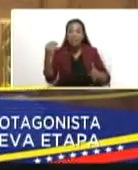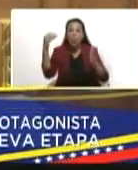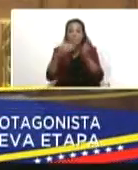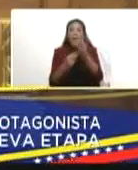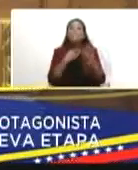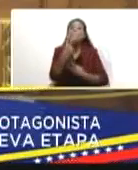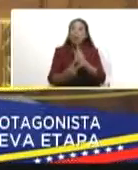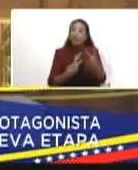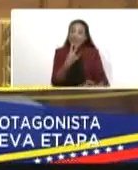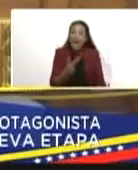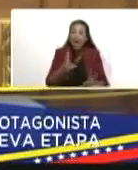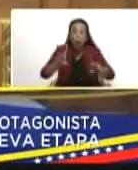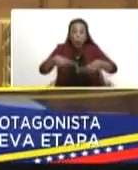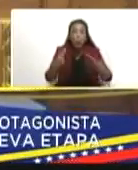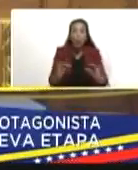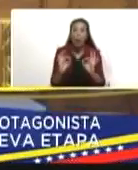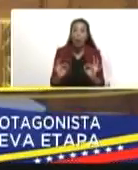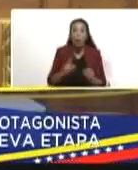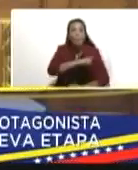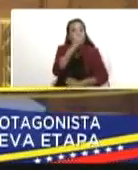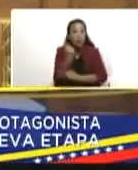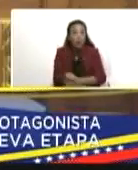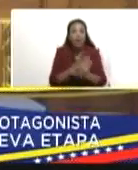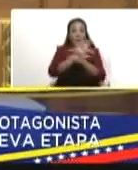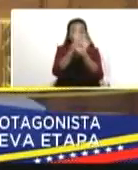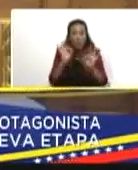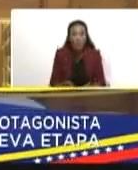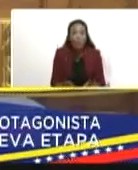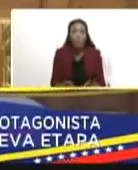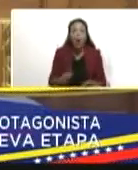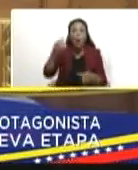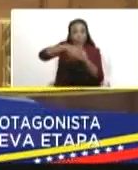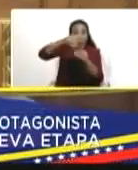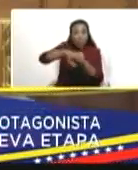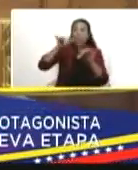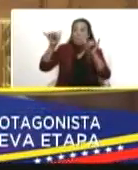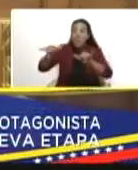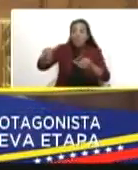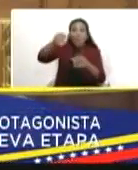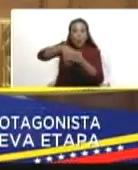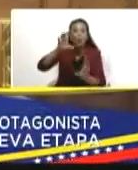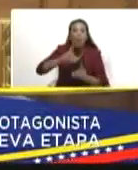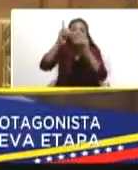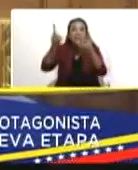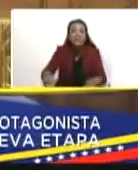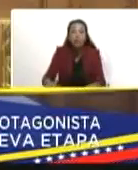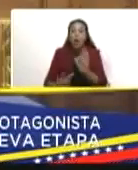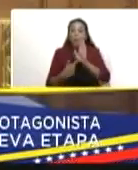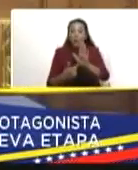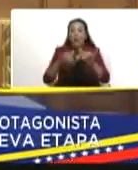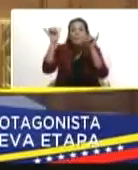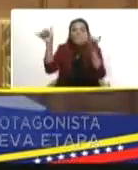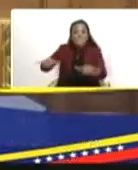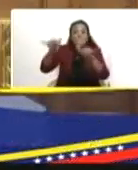vocerías nuevas repotenciada con el voto del pueblo que